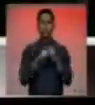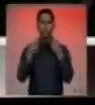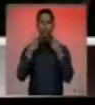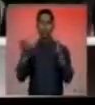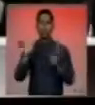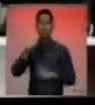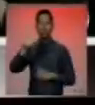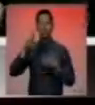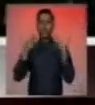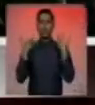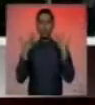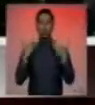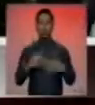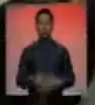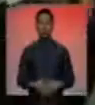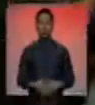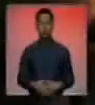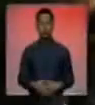Guayaquil.